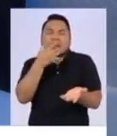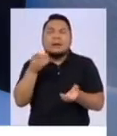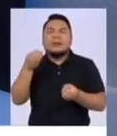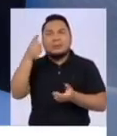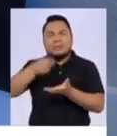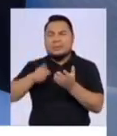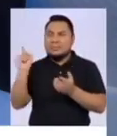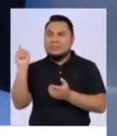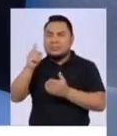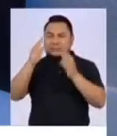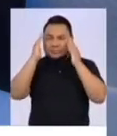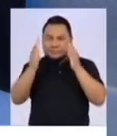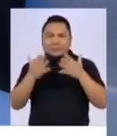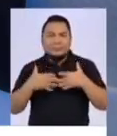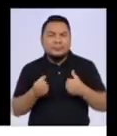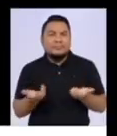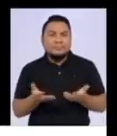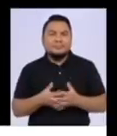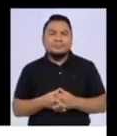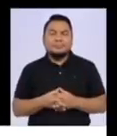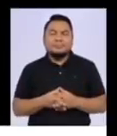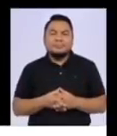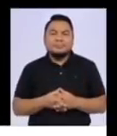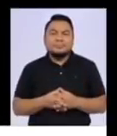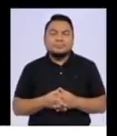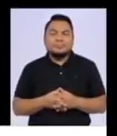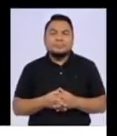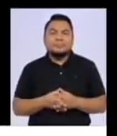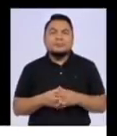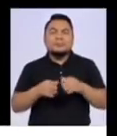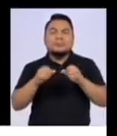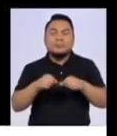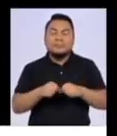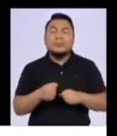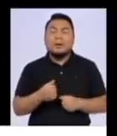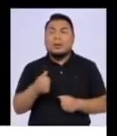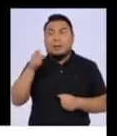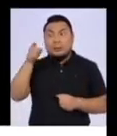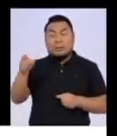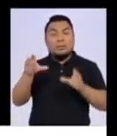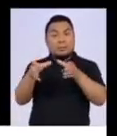recibido de los centros de salud? Mira, el MINSA ha sido realmente maravilloso.